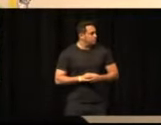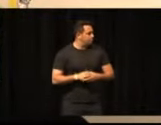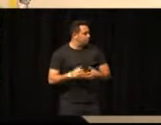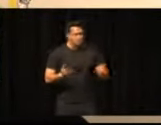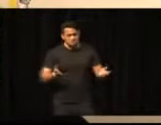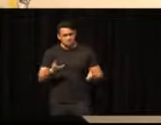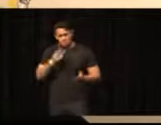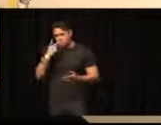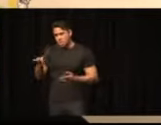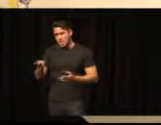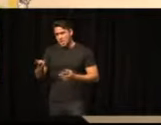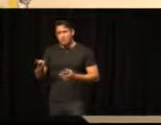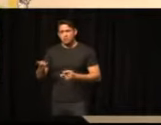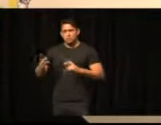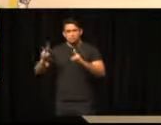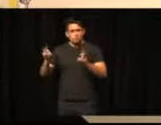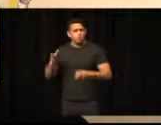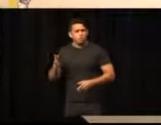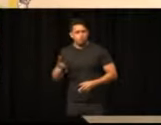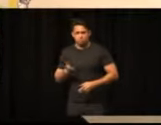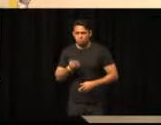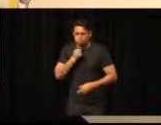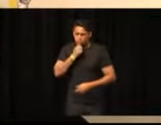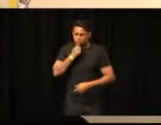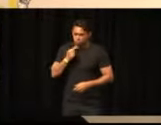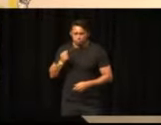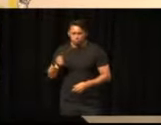Sí, yo no tengo mucho para hablar en ese sentido.